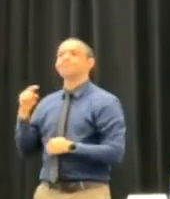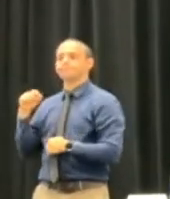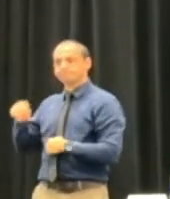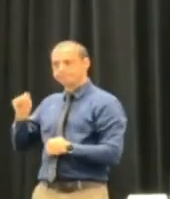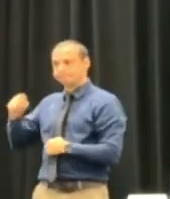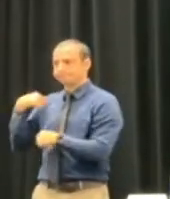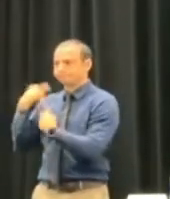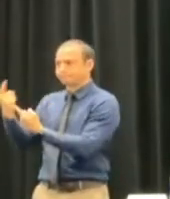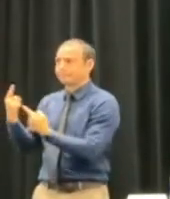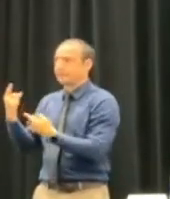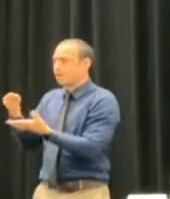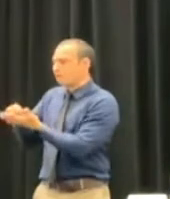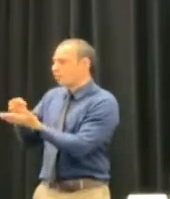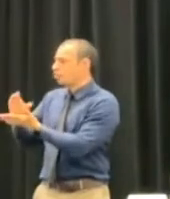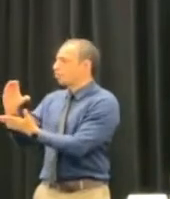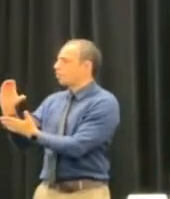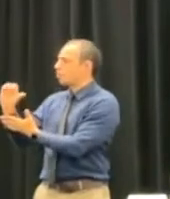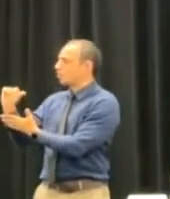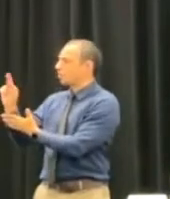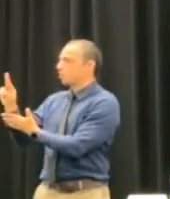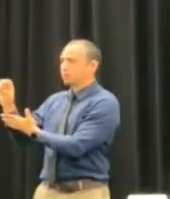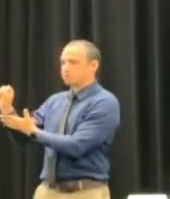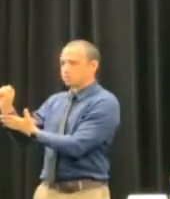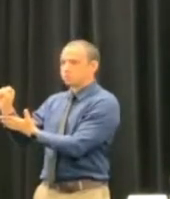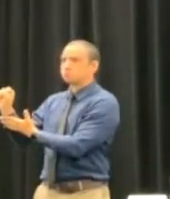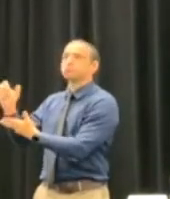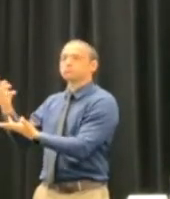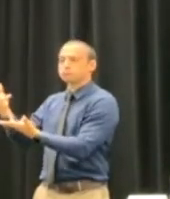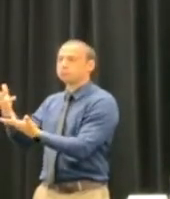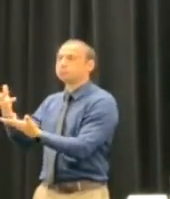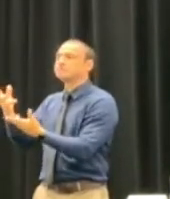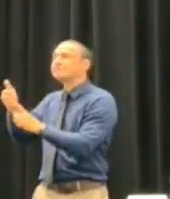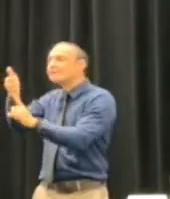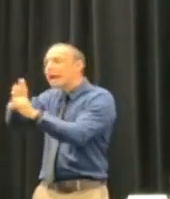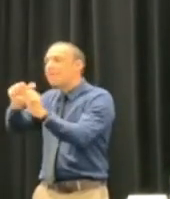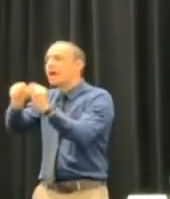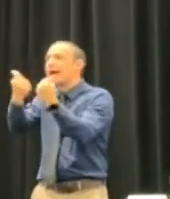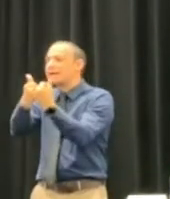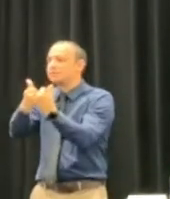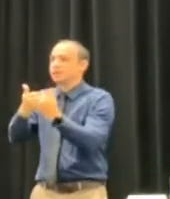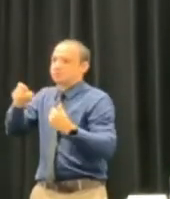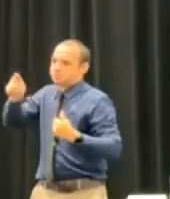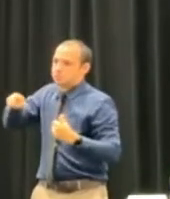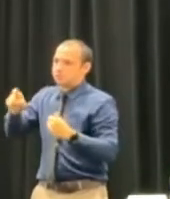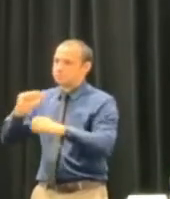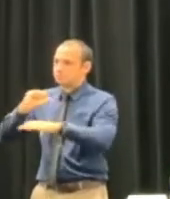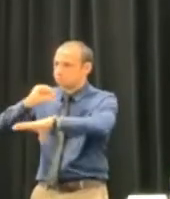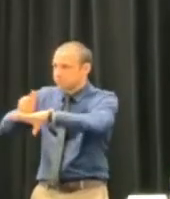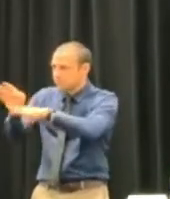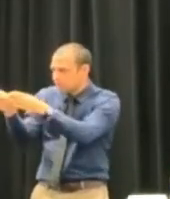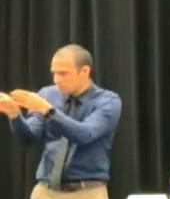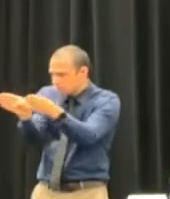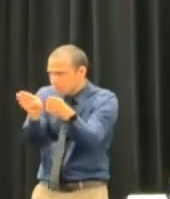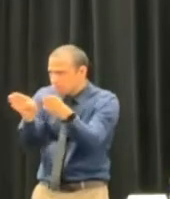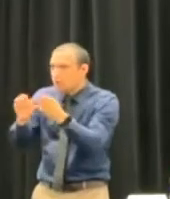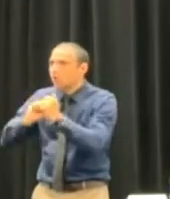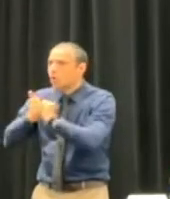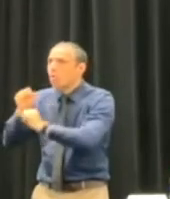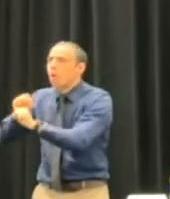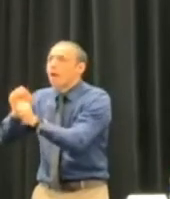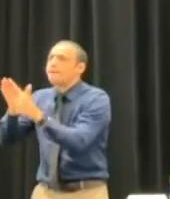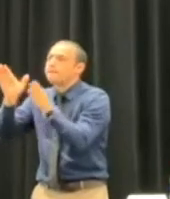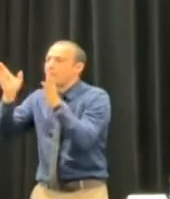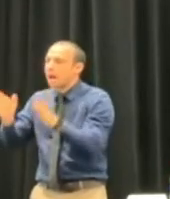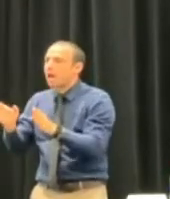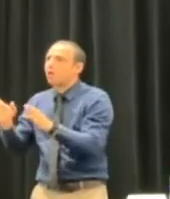de los fondos querés estos fondos habían estado disponibles cada agencia tiene que hacer su plan estratégico de integración de reinserción del empleado al